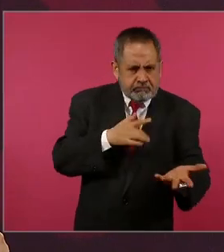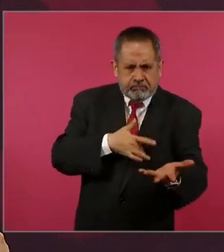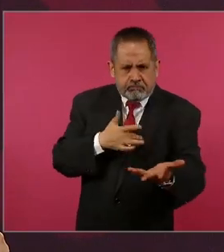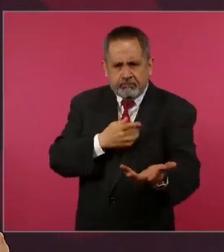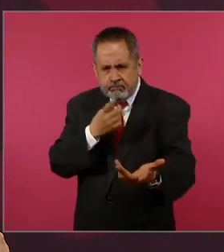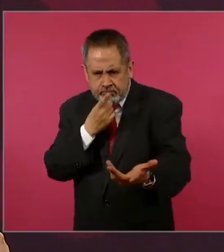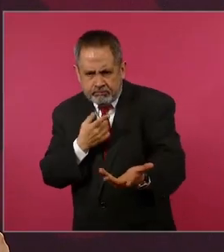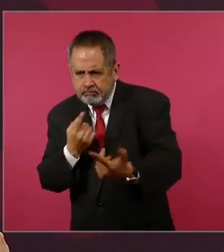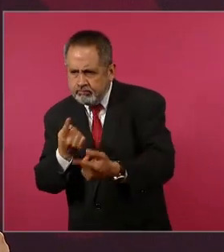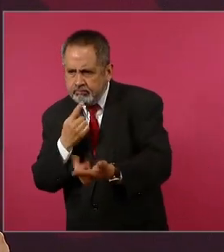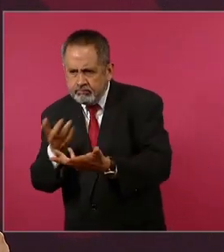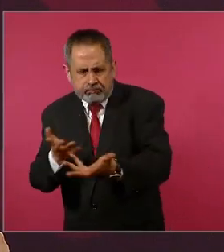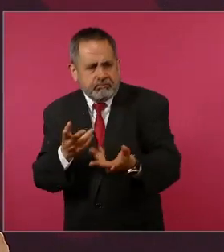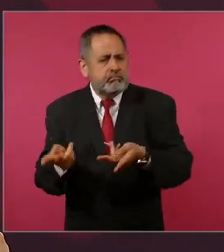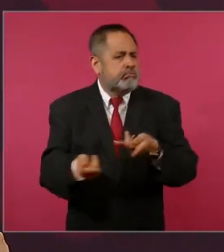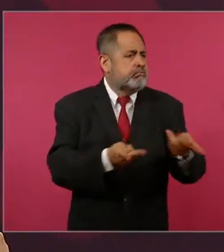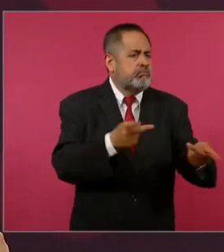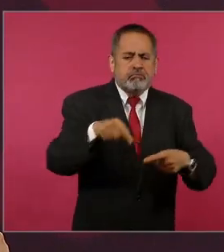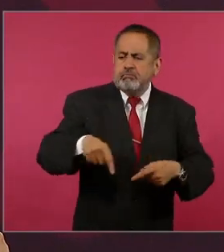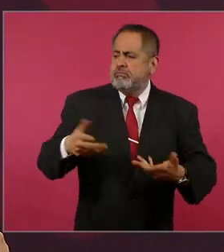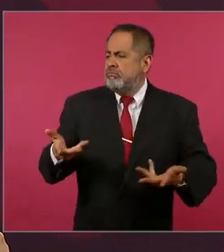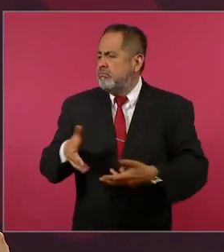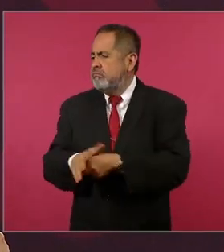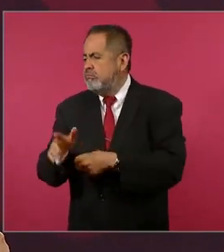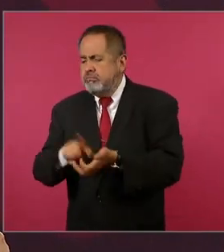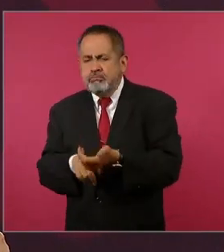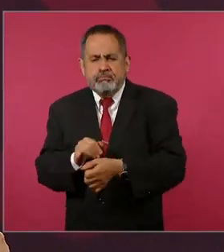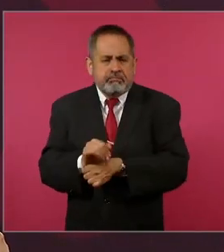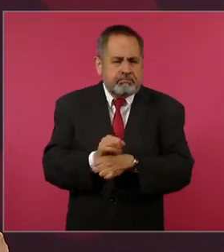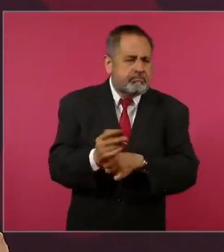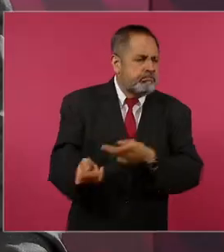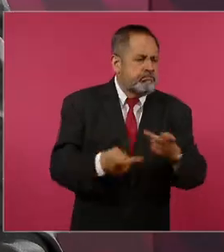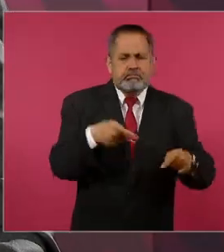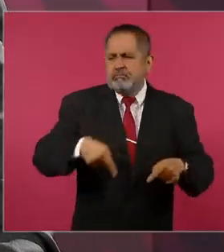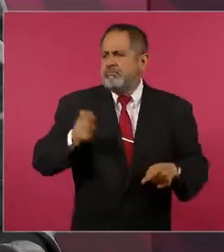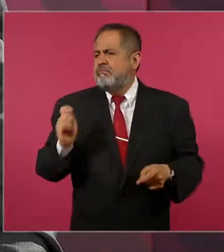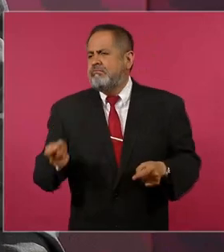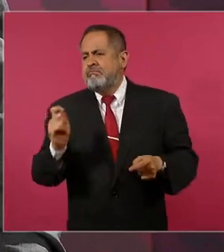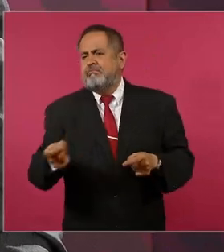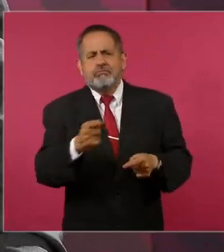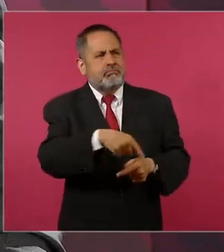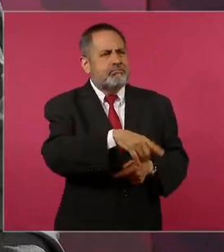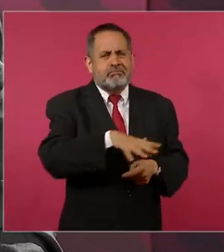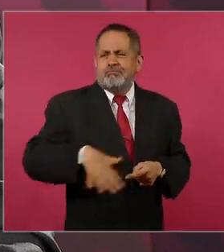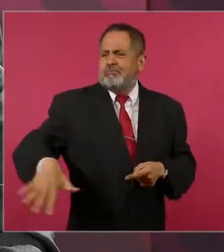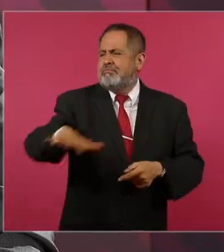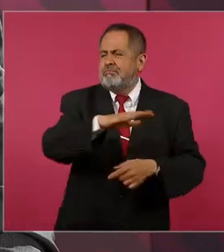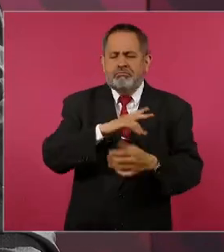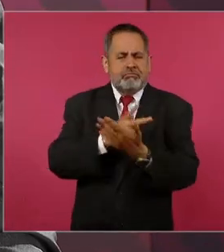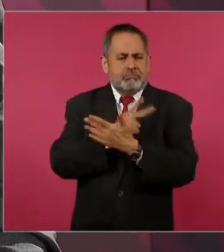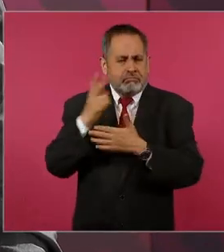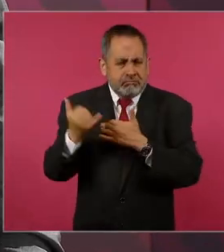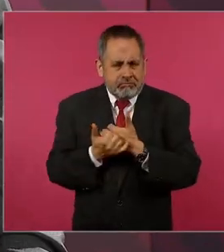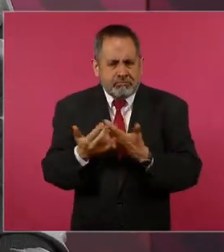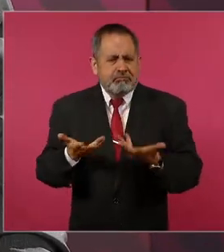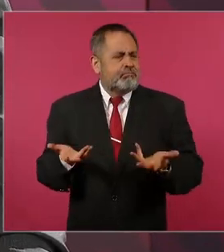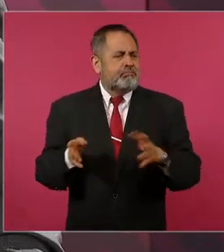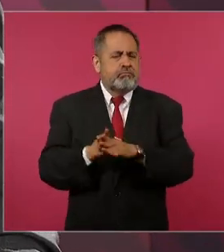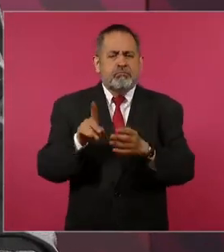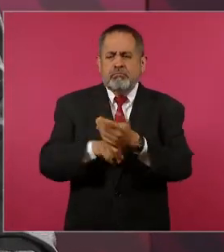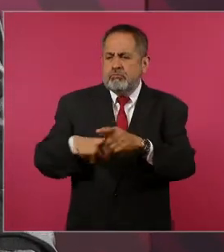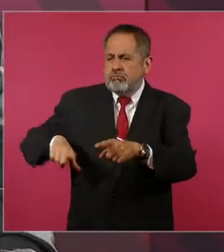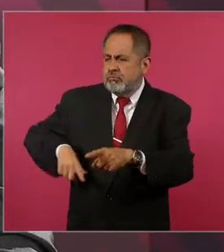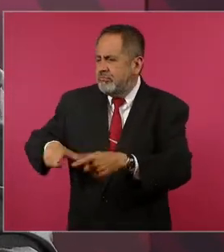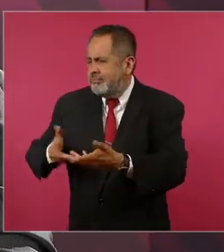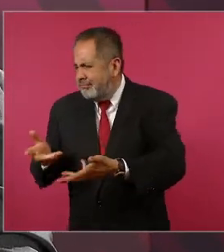y también preguntando, indagando sobre los proyectos, sobre las acciones del